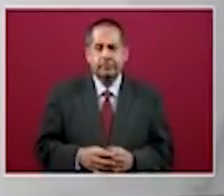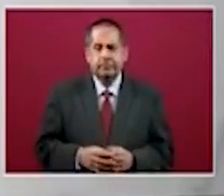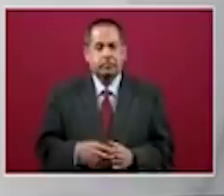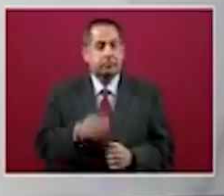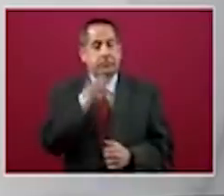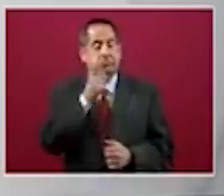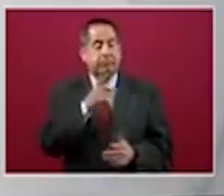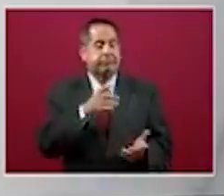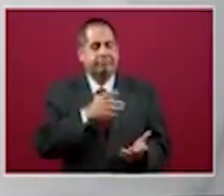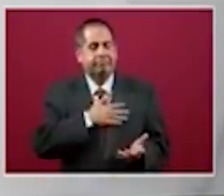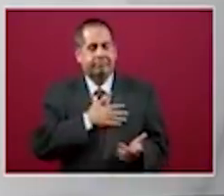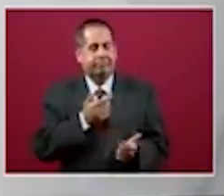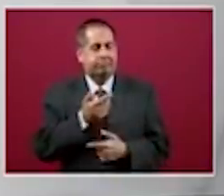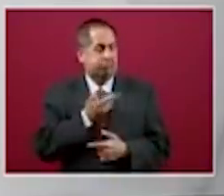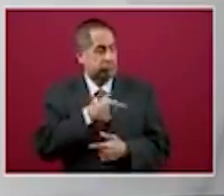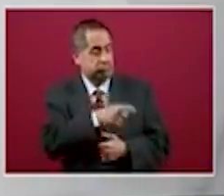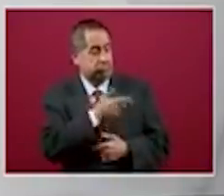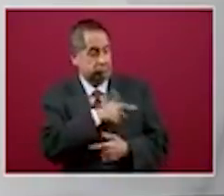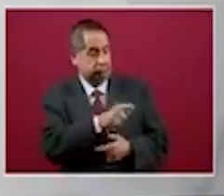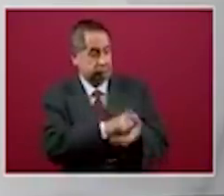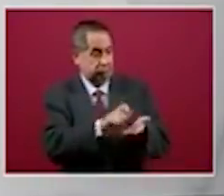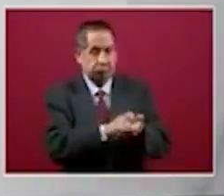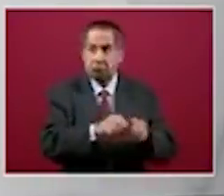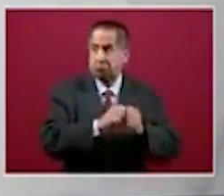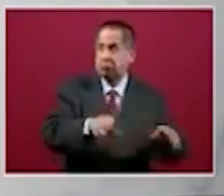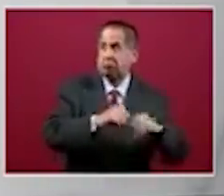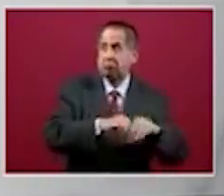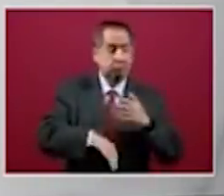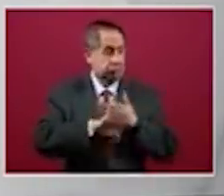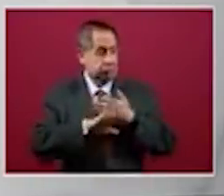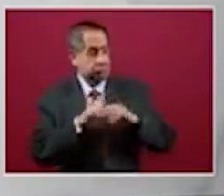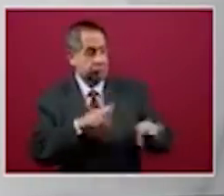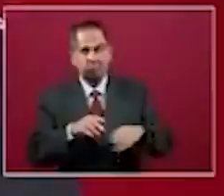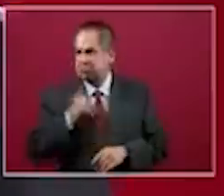no nos gusta lo que escriben en contra de nosotros, pues